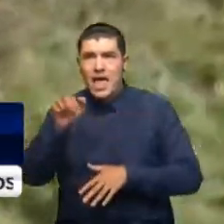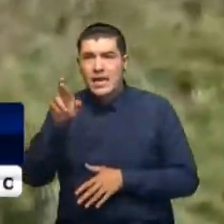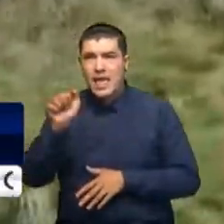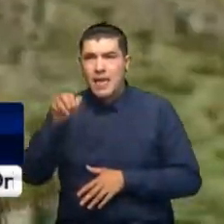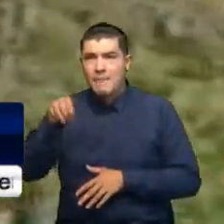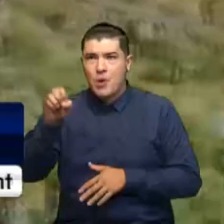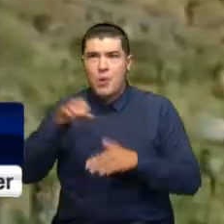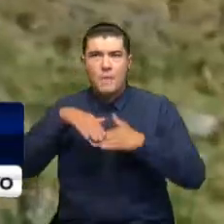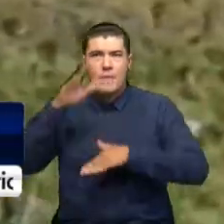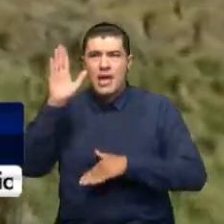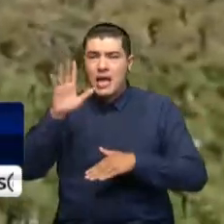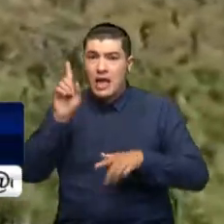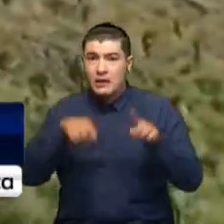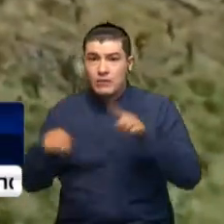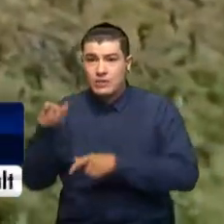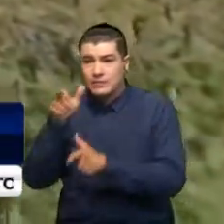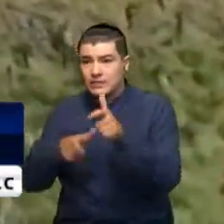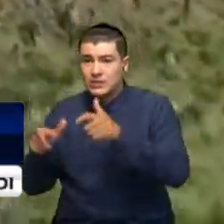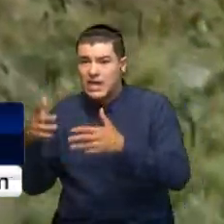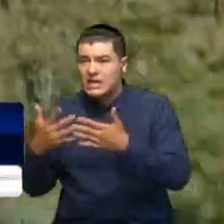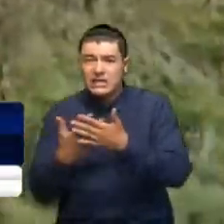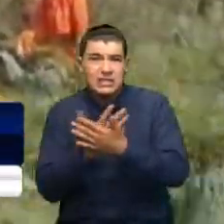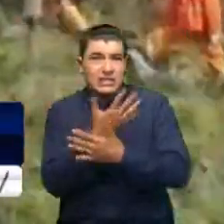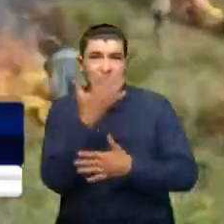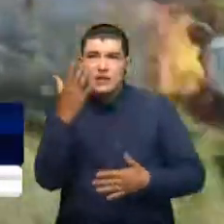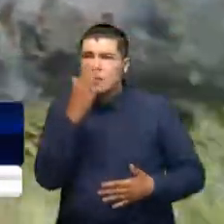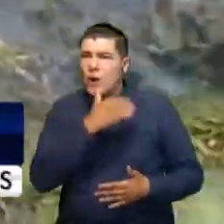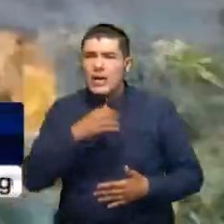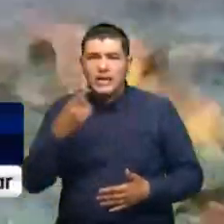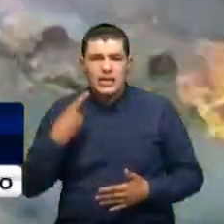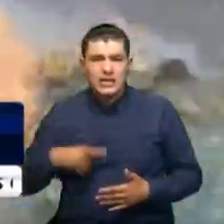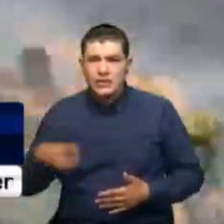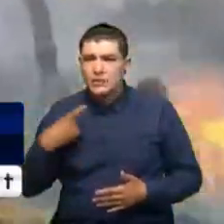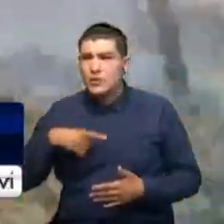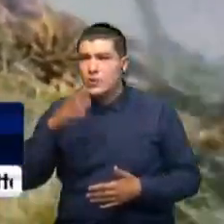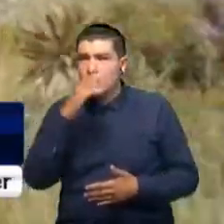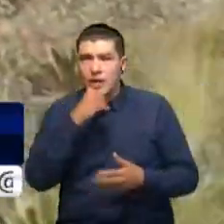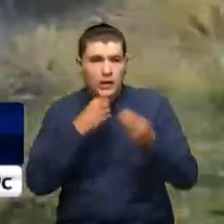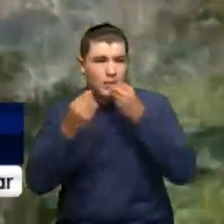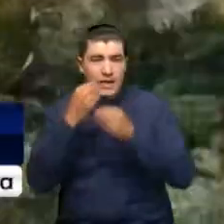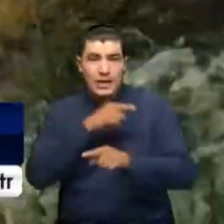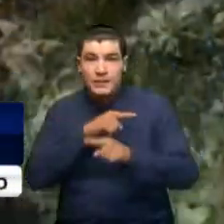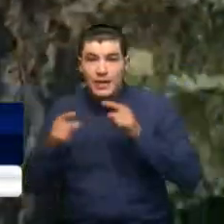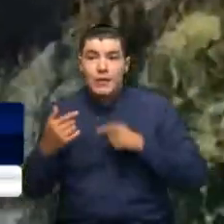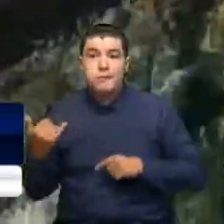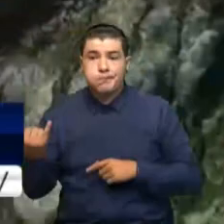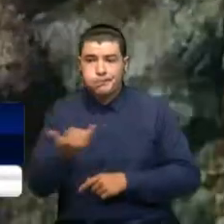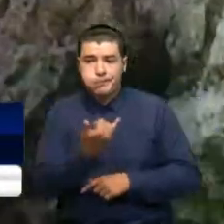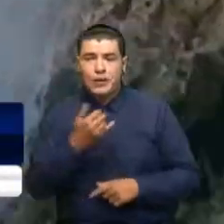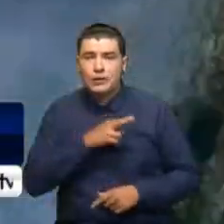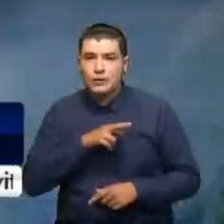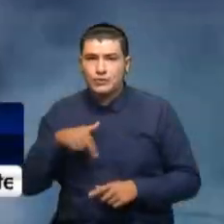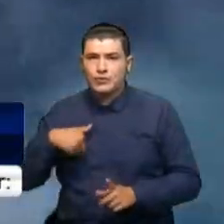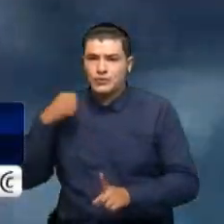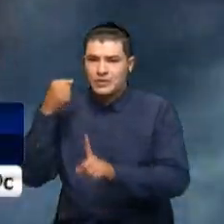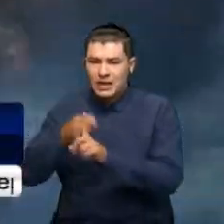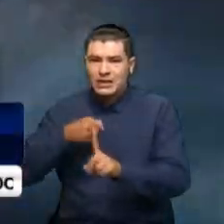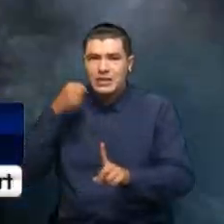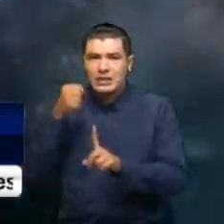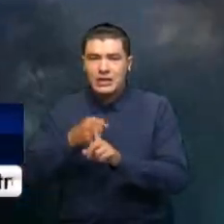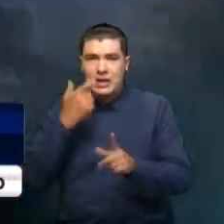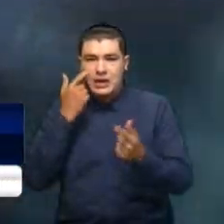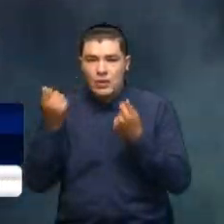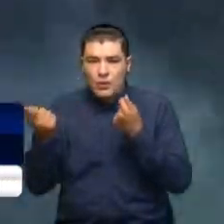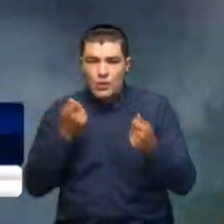algunos desde las 5 de la mañana si desayuno sin comer pero allí estamos tratando de controlar